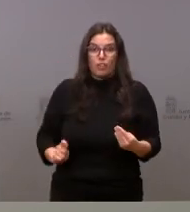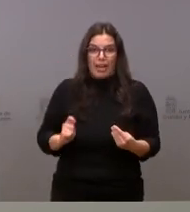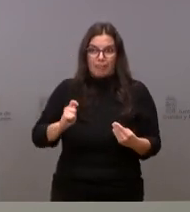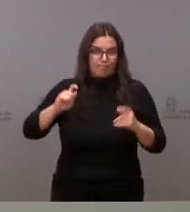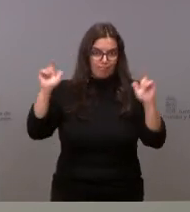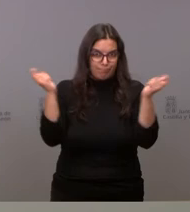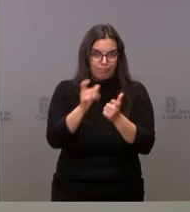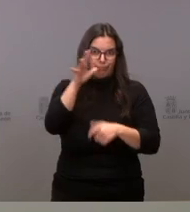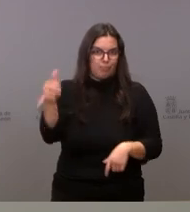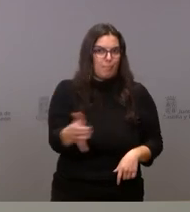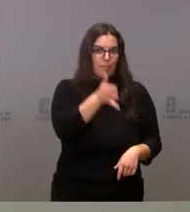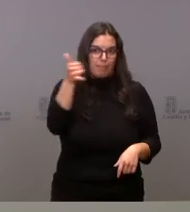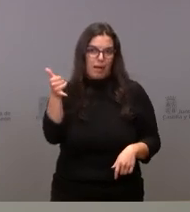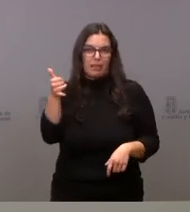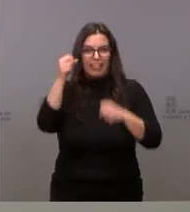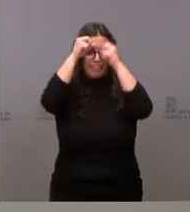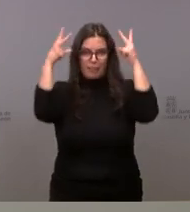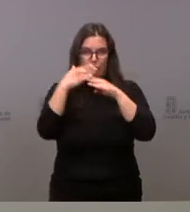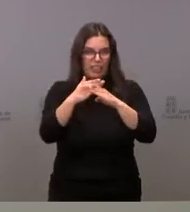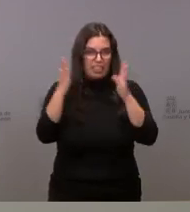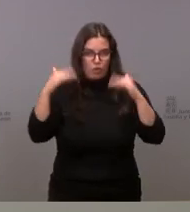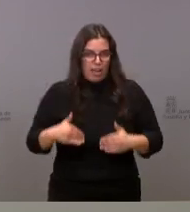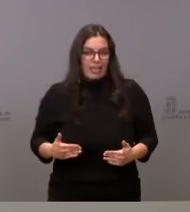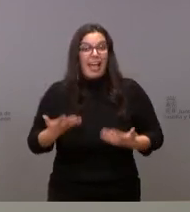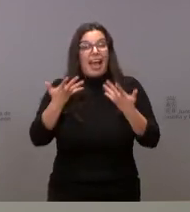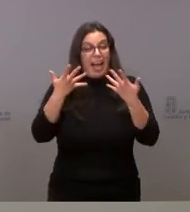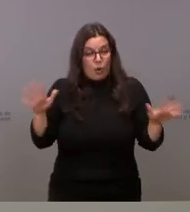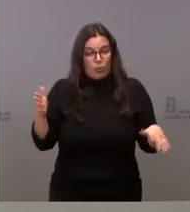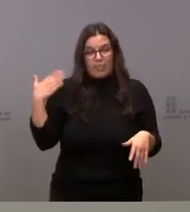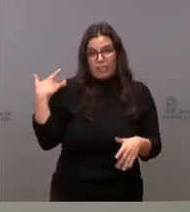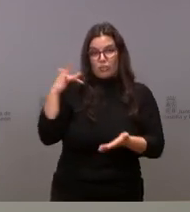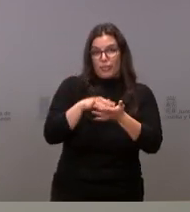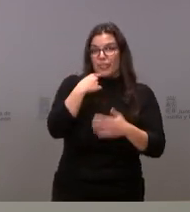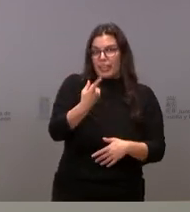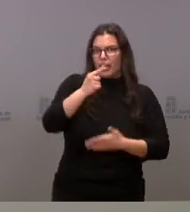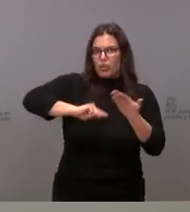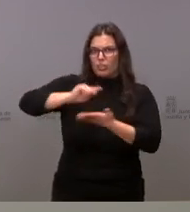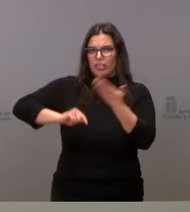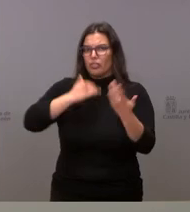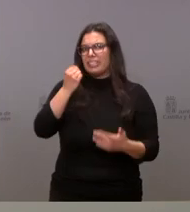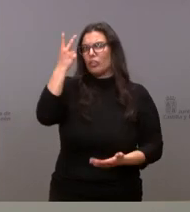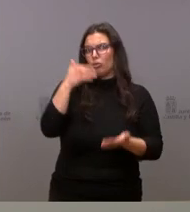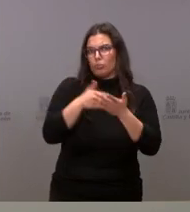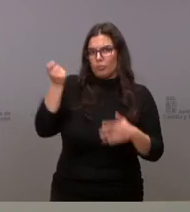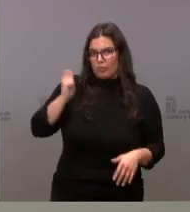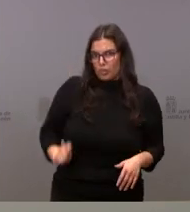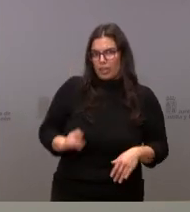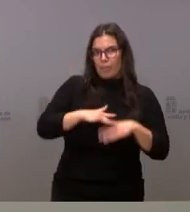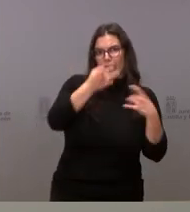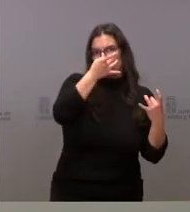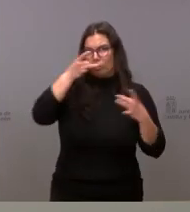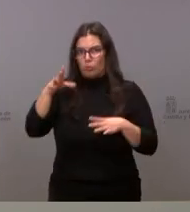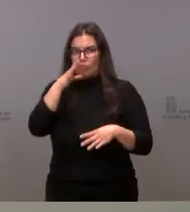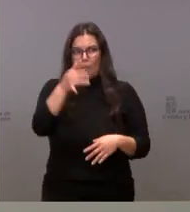suficiente de enfermeras a pesar de que como dije el otro día se han contratado casi dos mil profesionales para sustituir